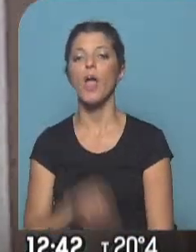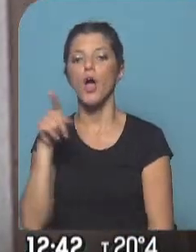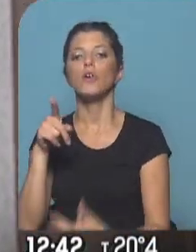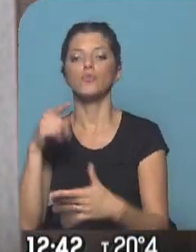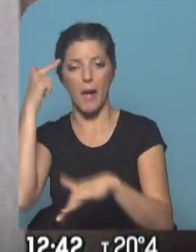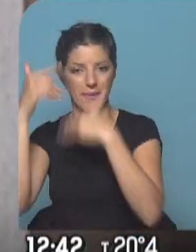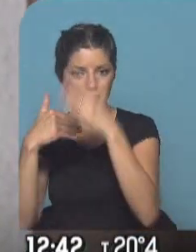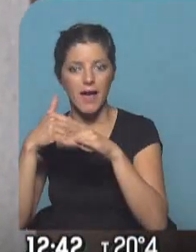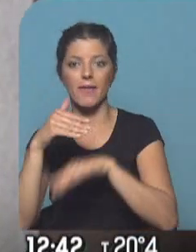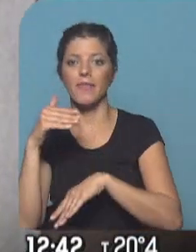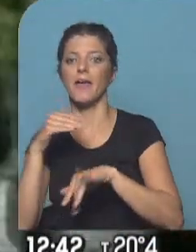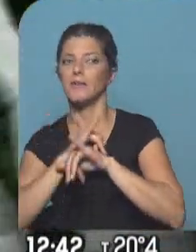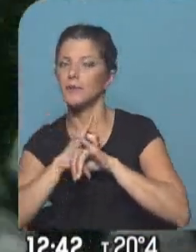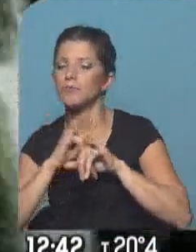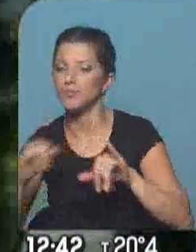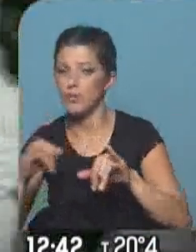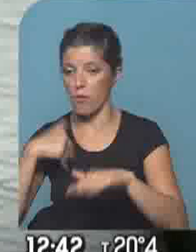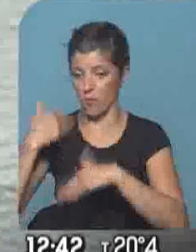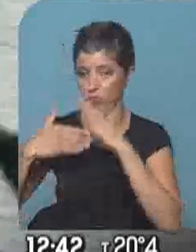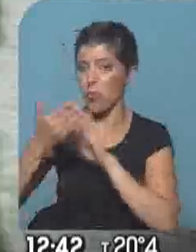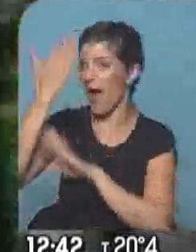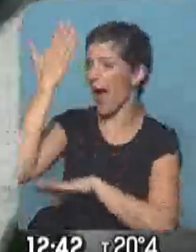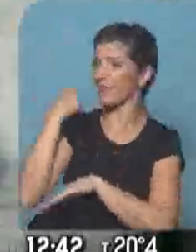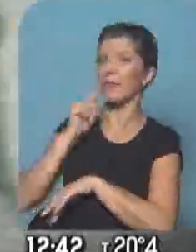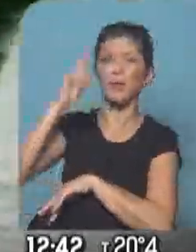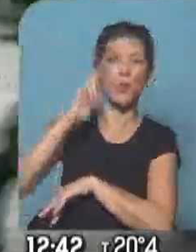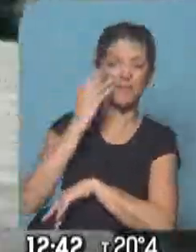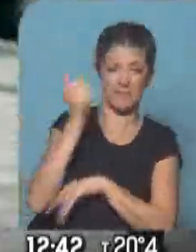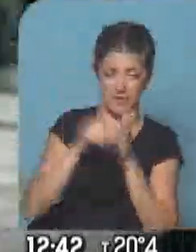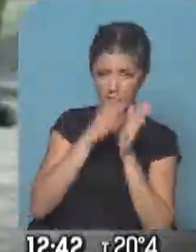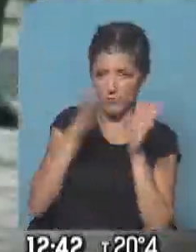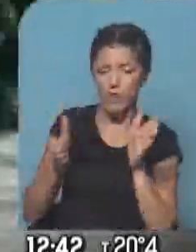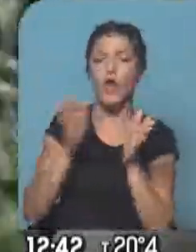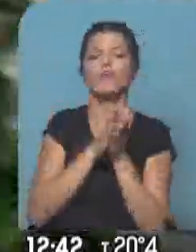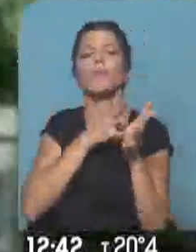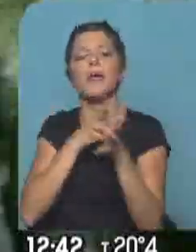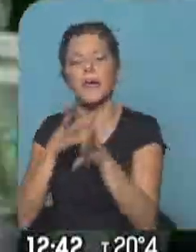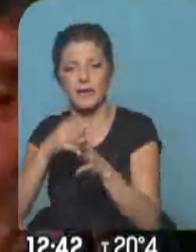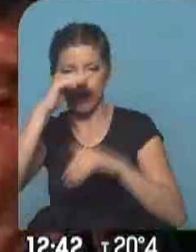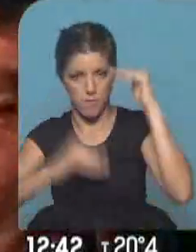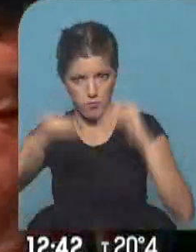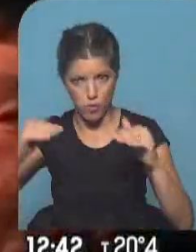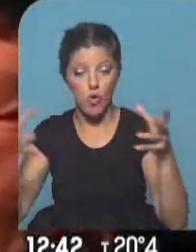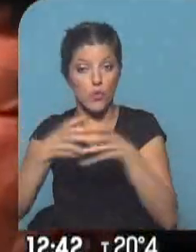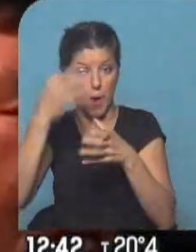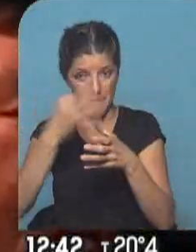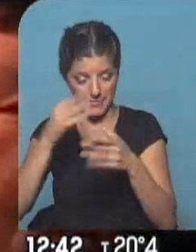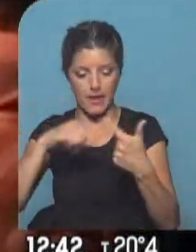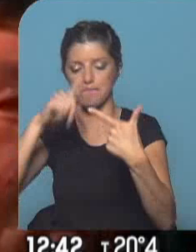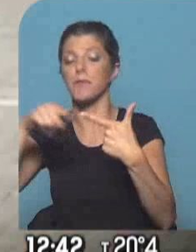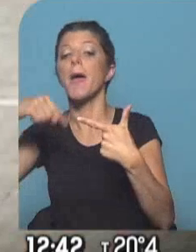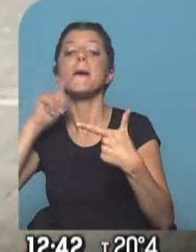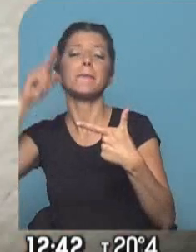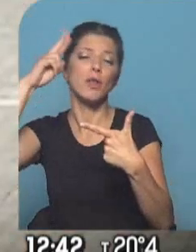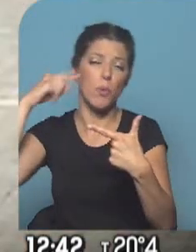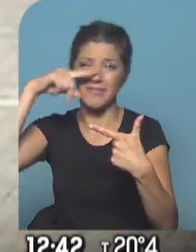evolucionando. Hasta fines de los 60, estuvo centrada en la guerra asimétrica y las fuerzas especiales. A mediados de los 70, privilegió